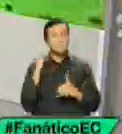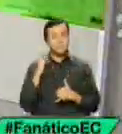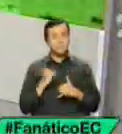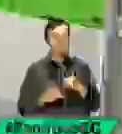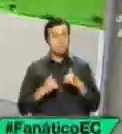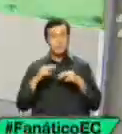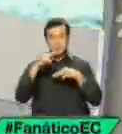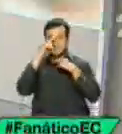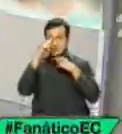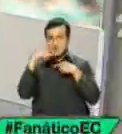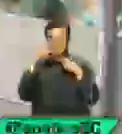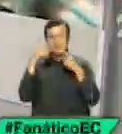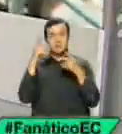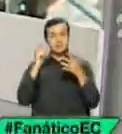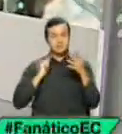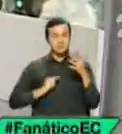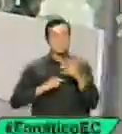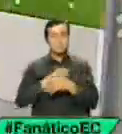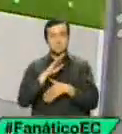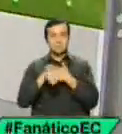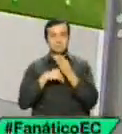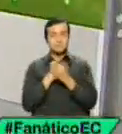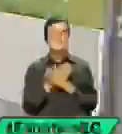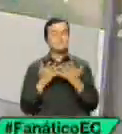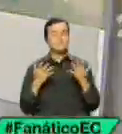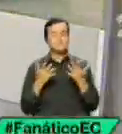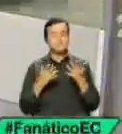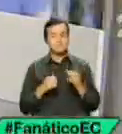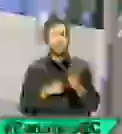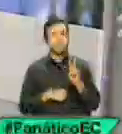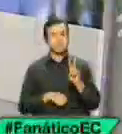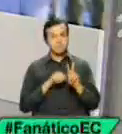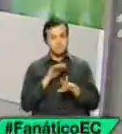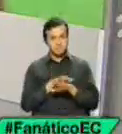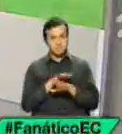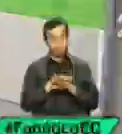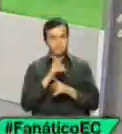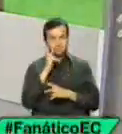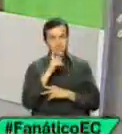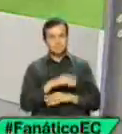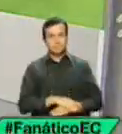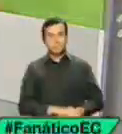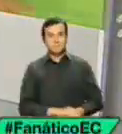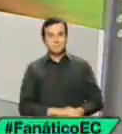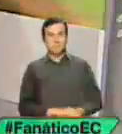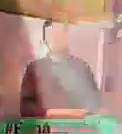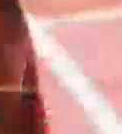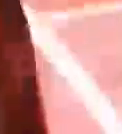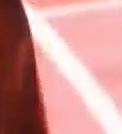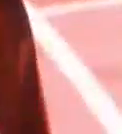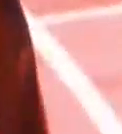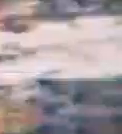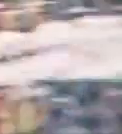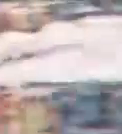final en su telediario, la ampliación del mundo deportivo a partir de las 14 horas. Buena tarde.